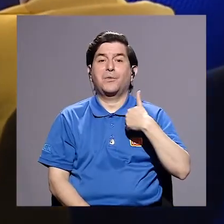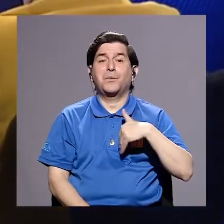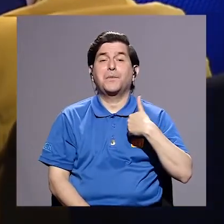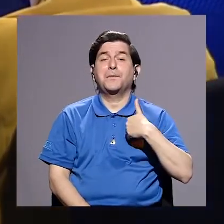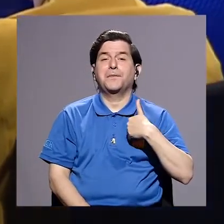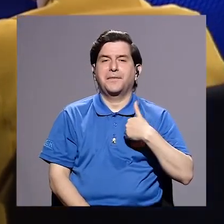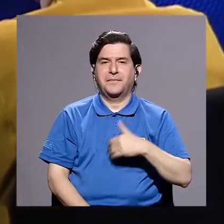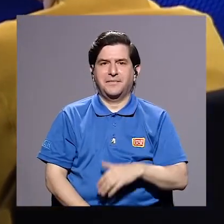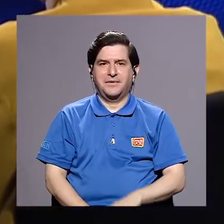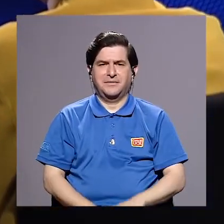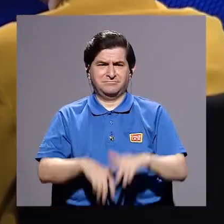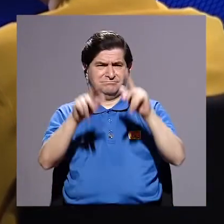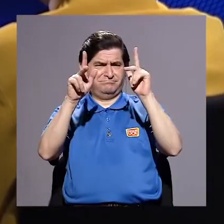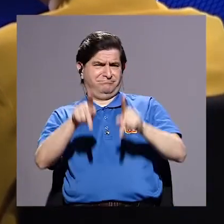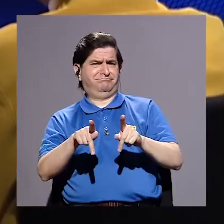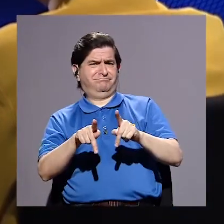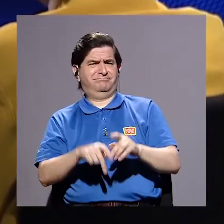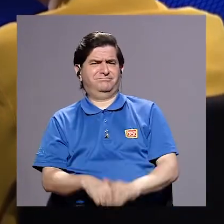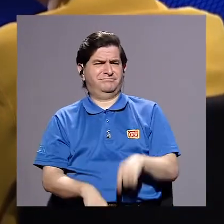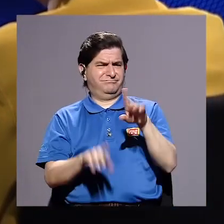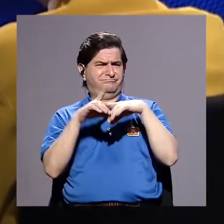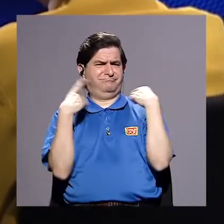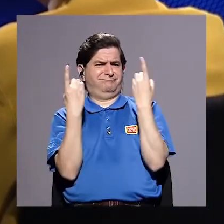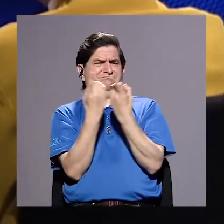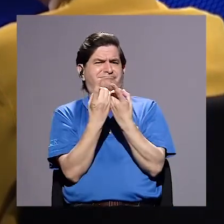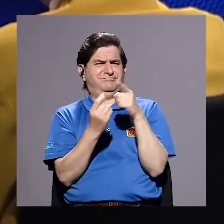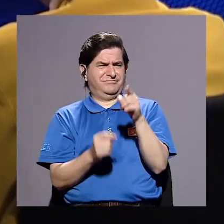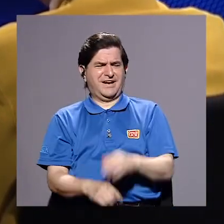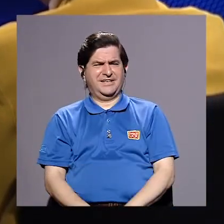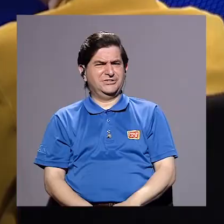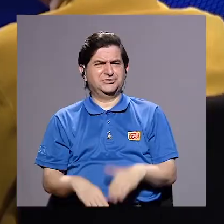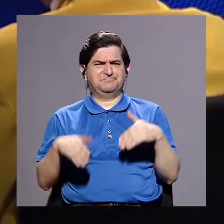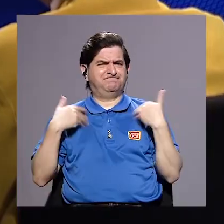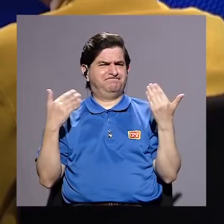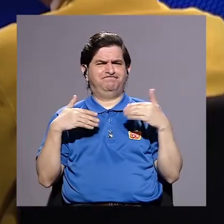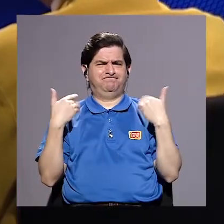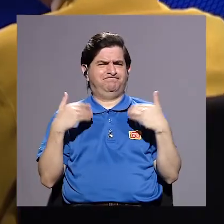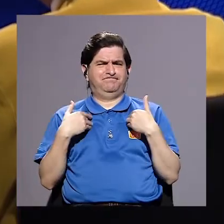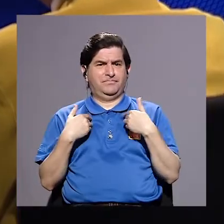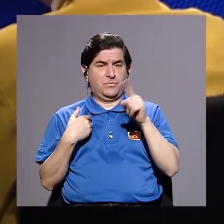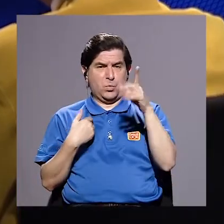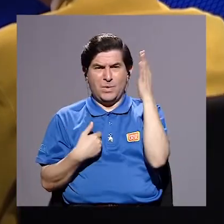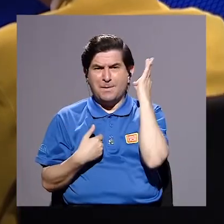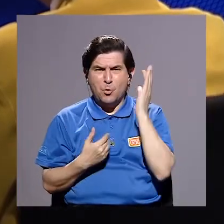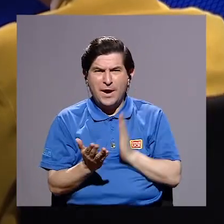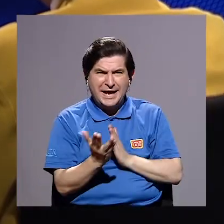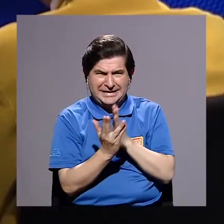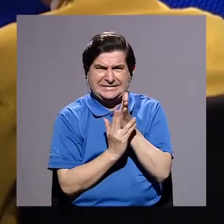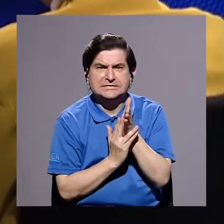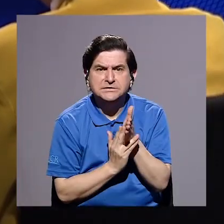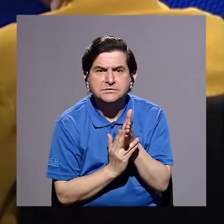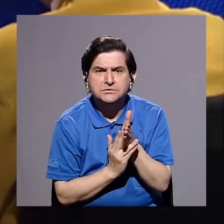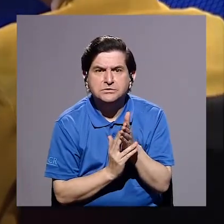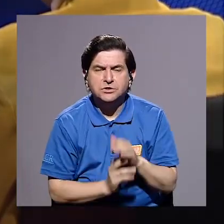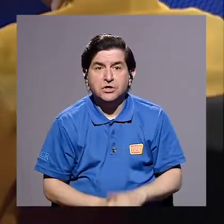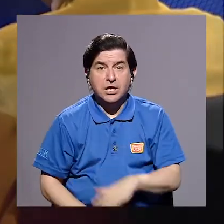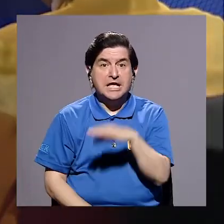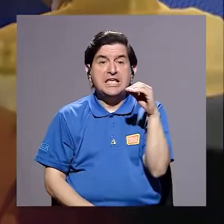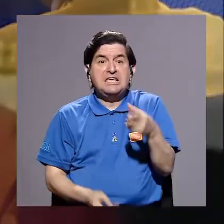hombre. Y había gente en la división que no estaba muy contenta con que llegara una mujer